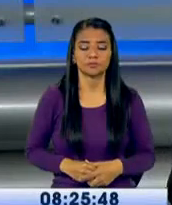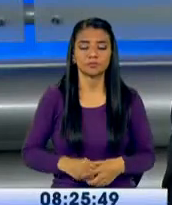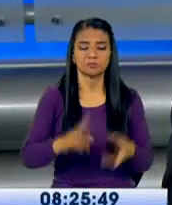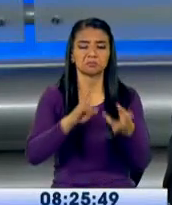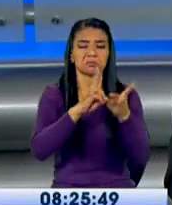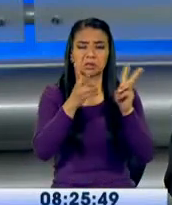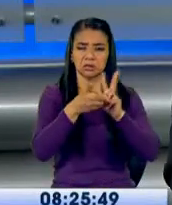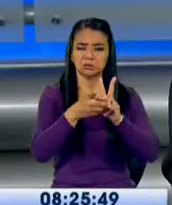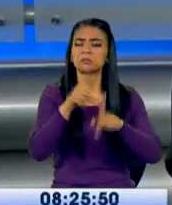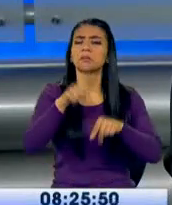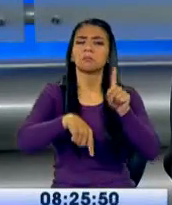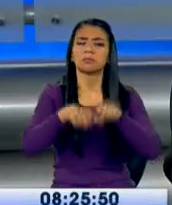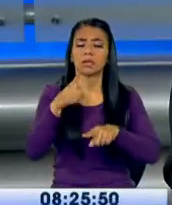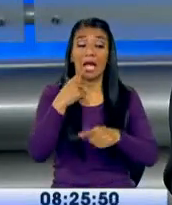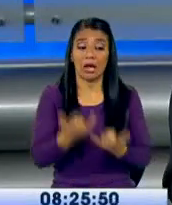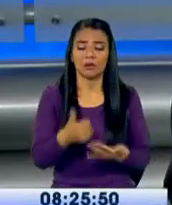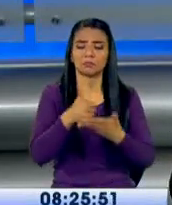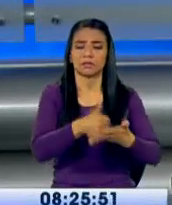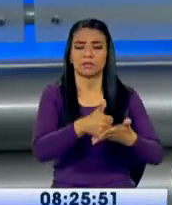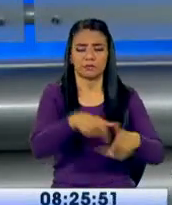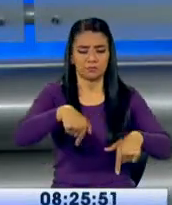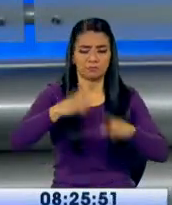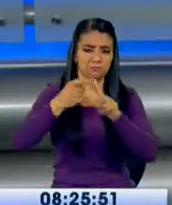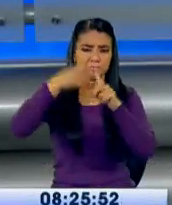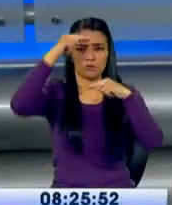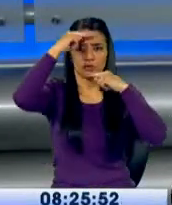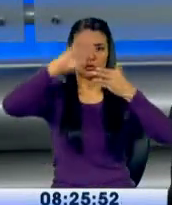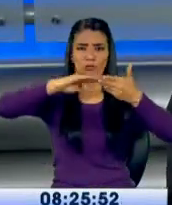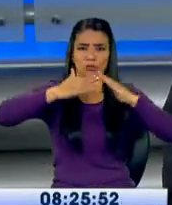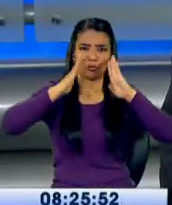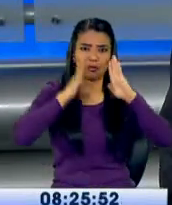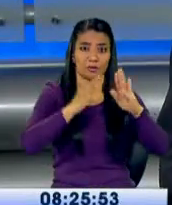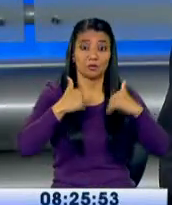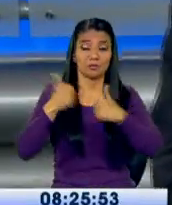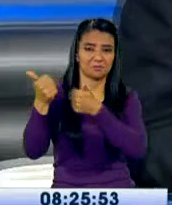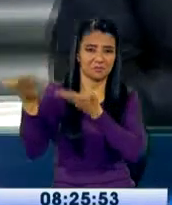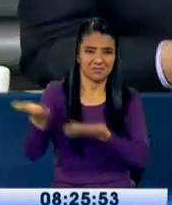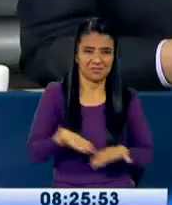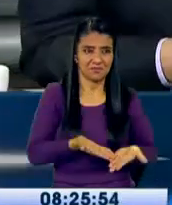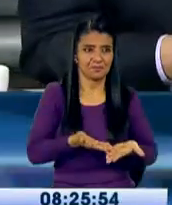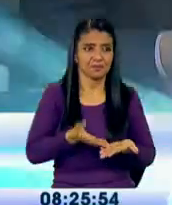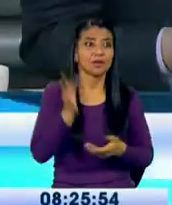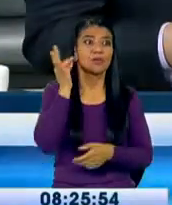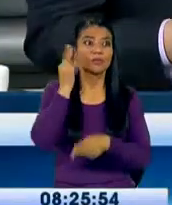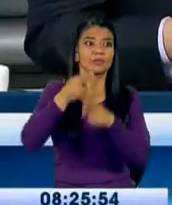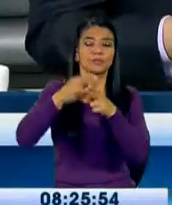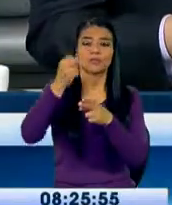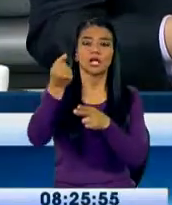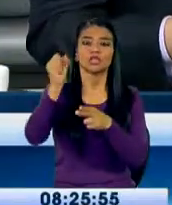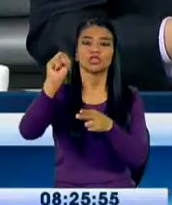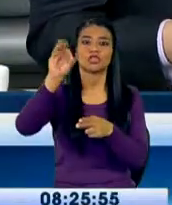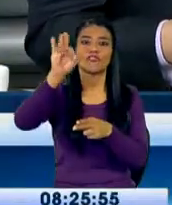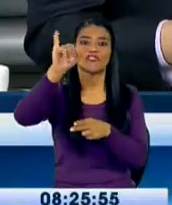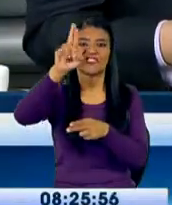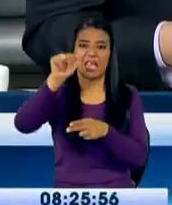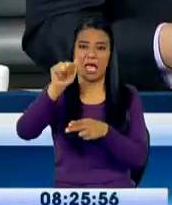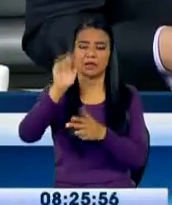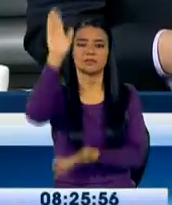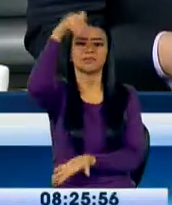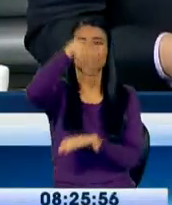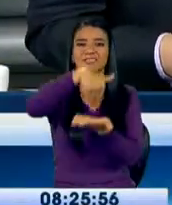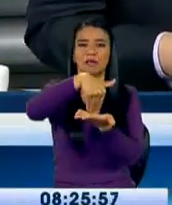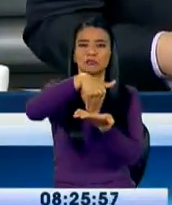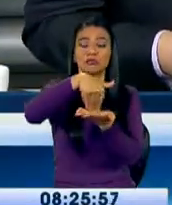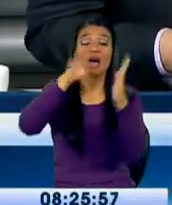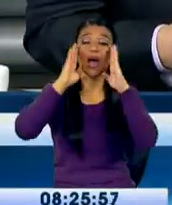Vecinos, trabajamos en su beneficio en este el primer noticiero de la comunidad. Quiero dar la bienvenida a Sofía Vintimilla, está en vivo desde el Centro de Atención Primaria